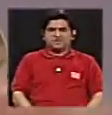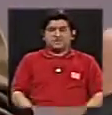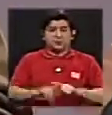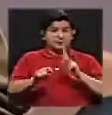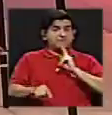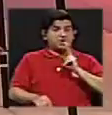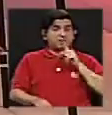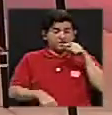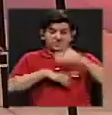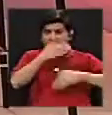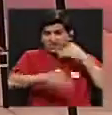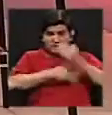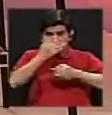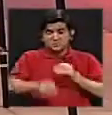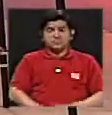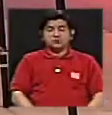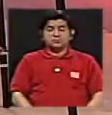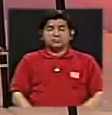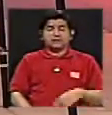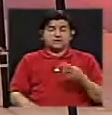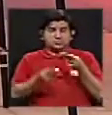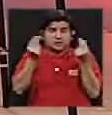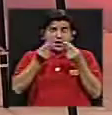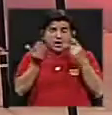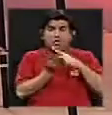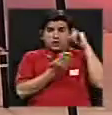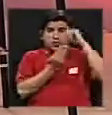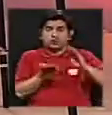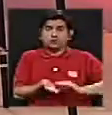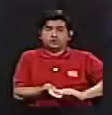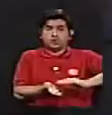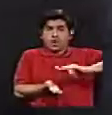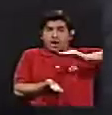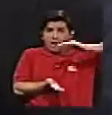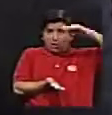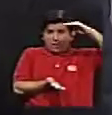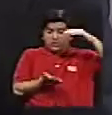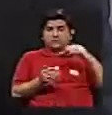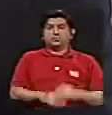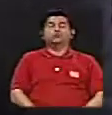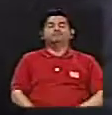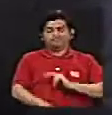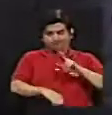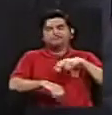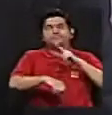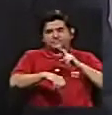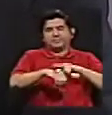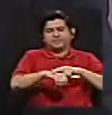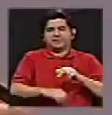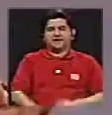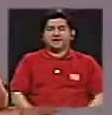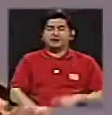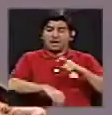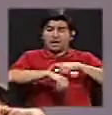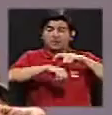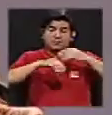cierto es que en ese proceso el costo del proyecto creció muchísimo. Naturalmente, el tiempo fue